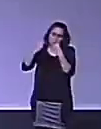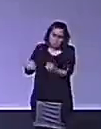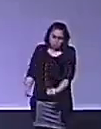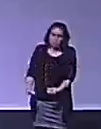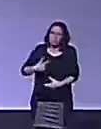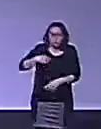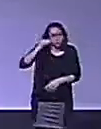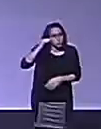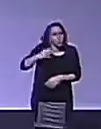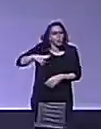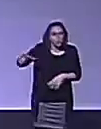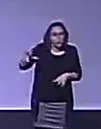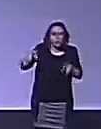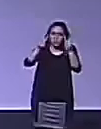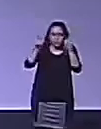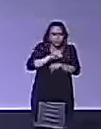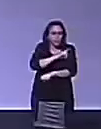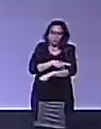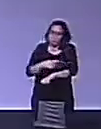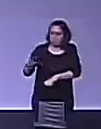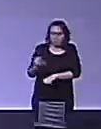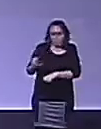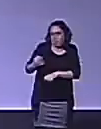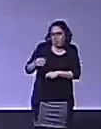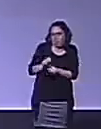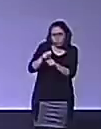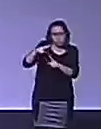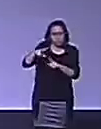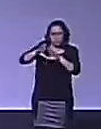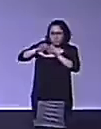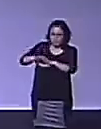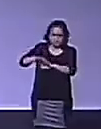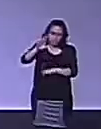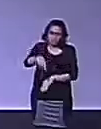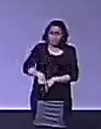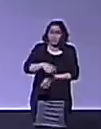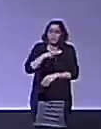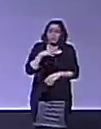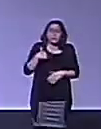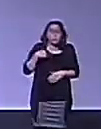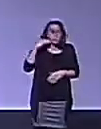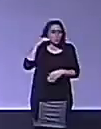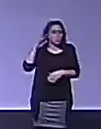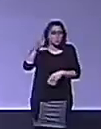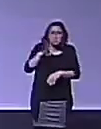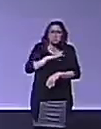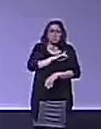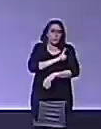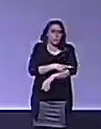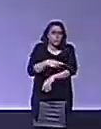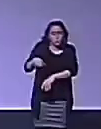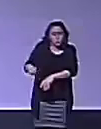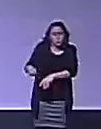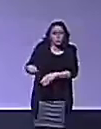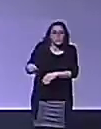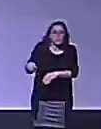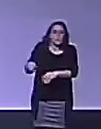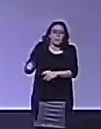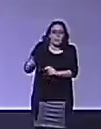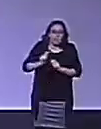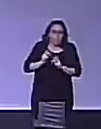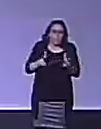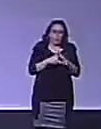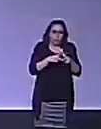esta materia. Consideramos que el deporte es una herramienta fantástica para el cambio social, es una palanca de